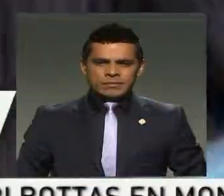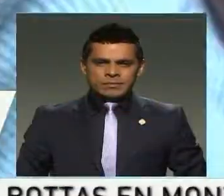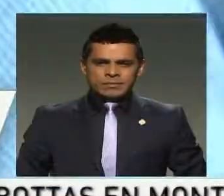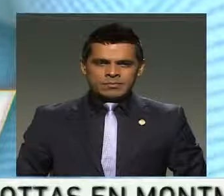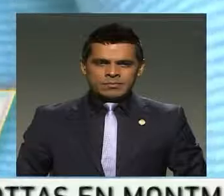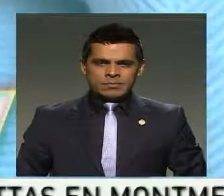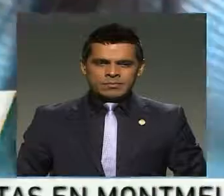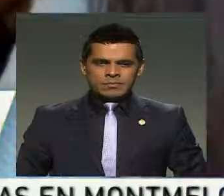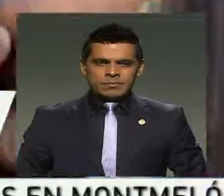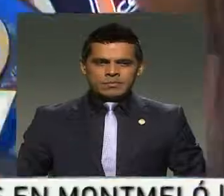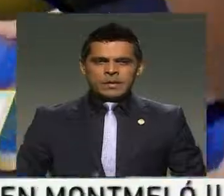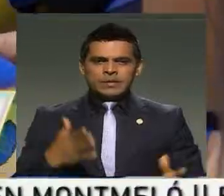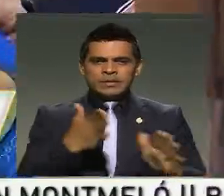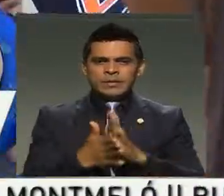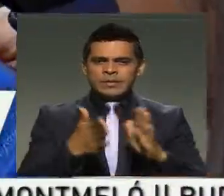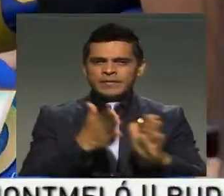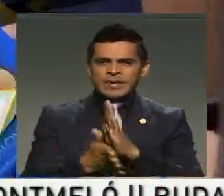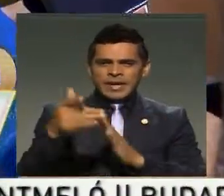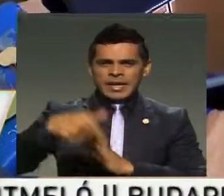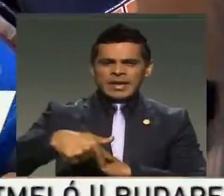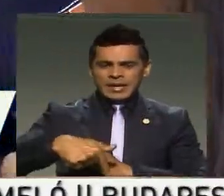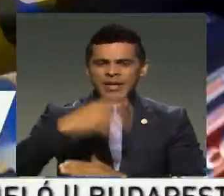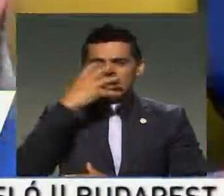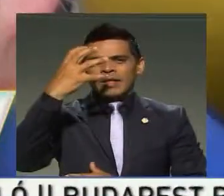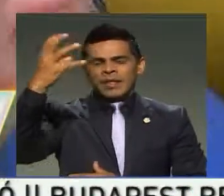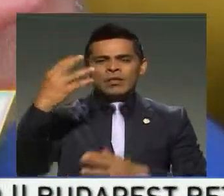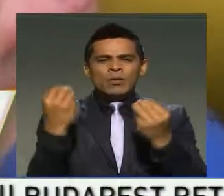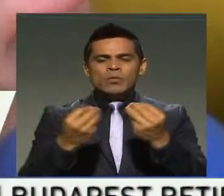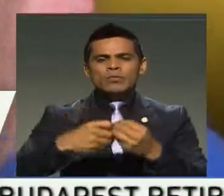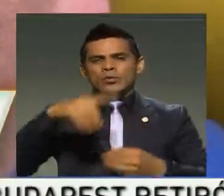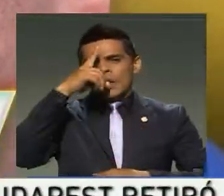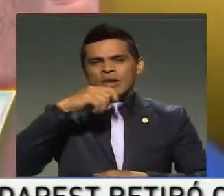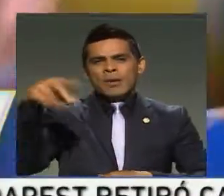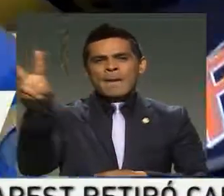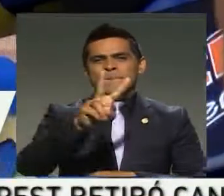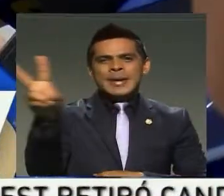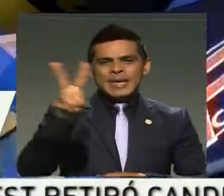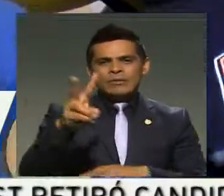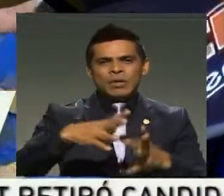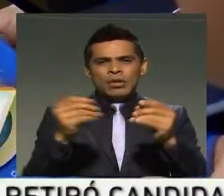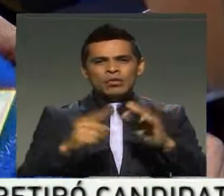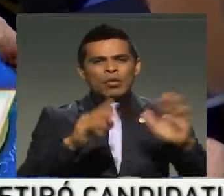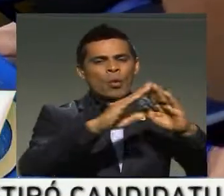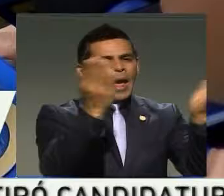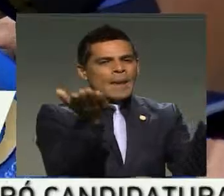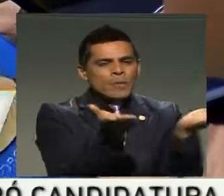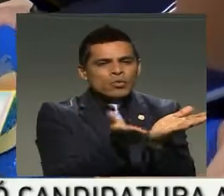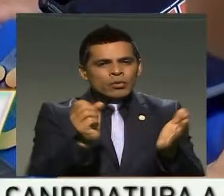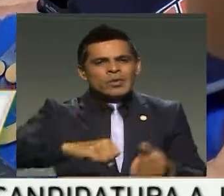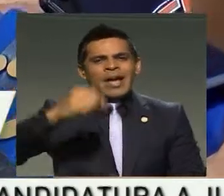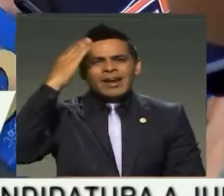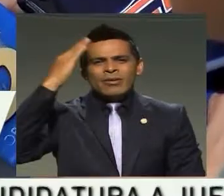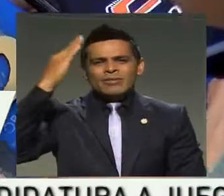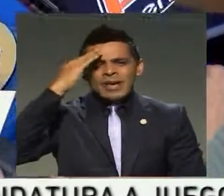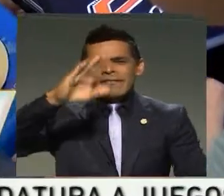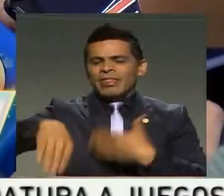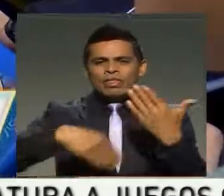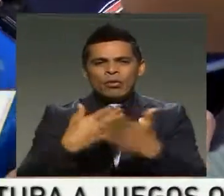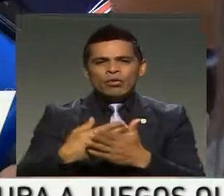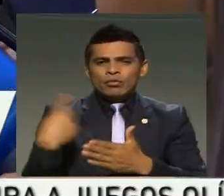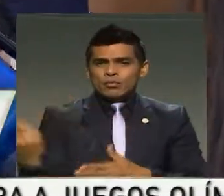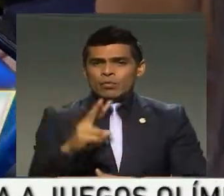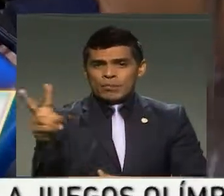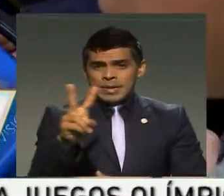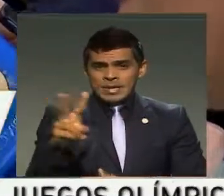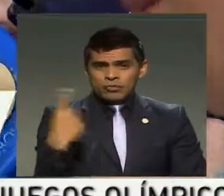Lo que venimos desde hace años gritando en Venezuela, ya el mundo entero lo comparte, lo apoya y ya es su problema. Ya no es un problema de los